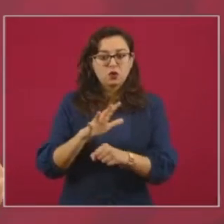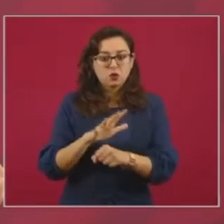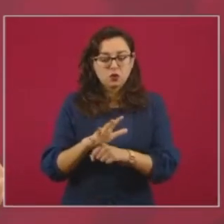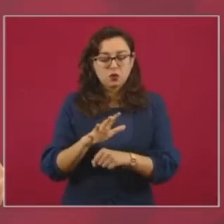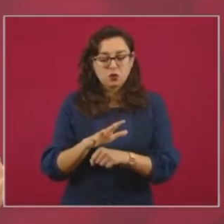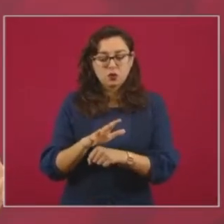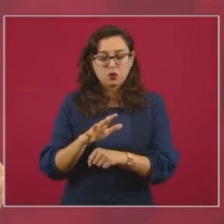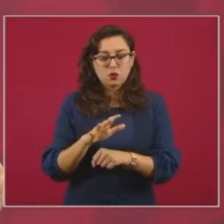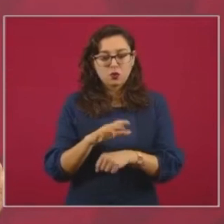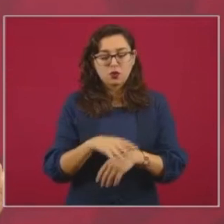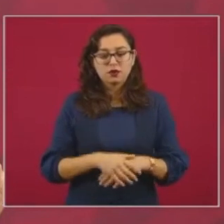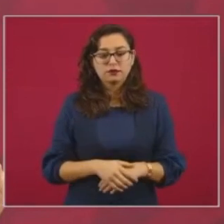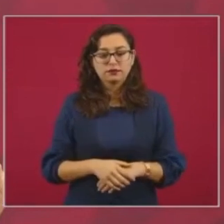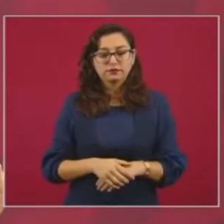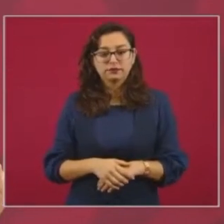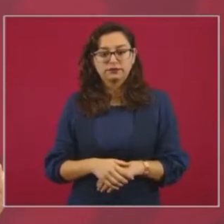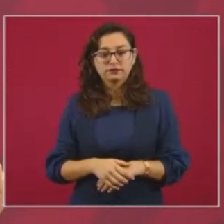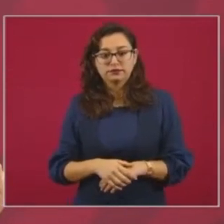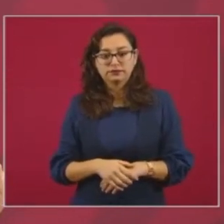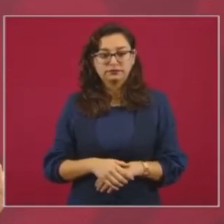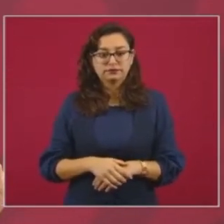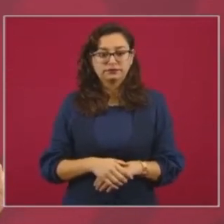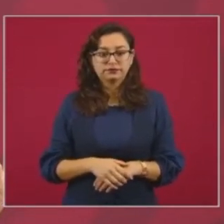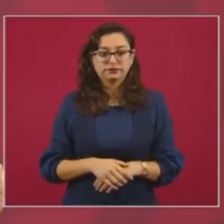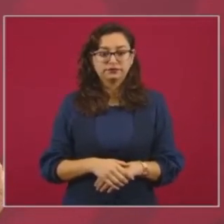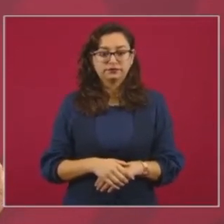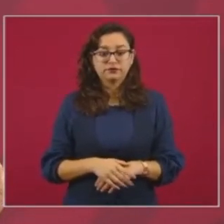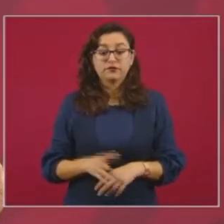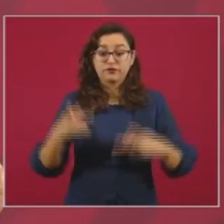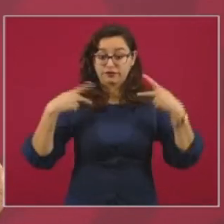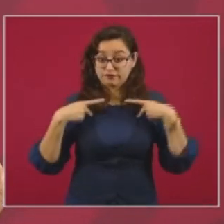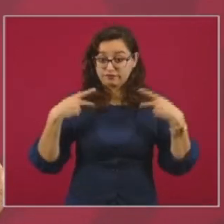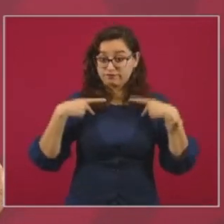de la libertad del trabajador